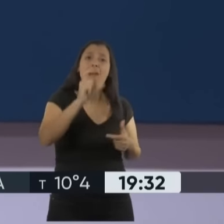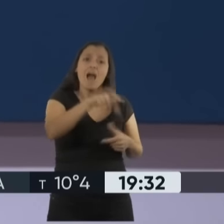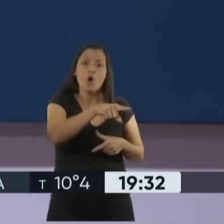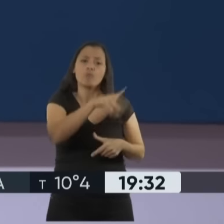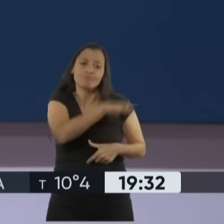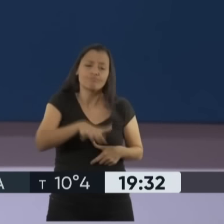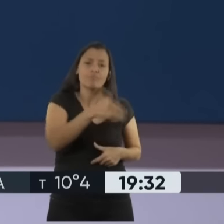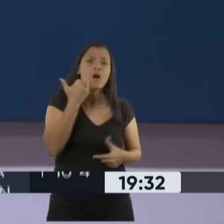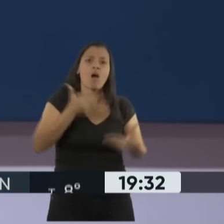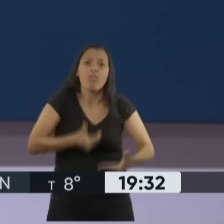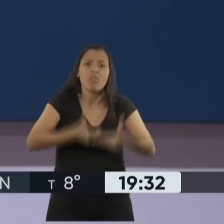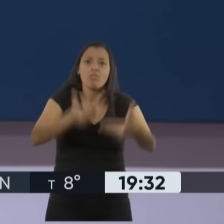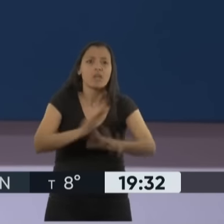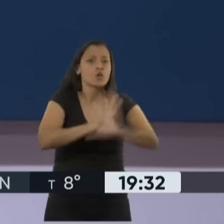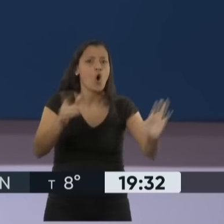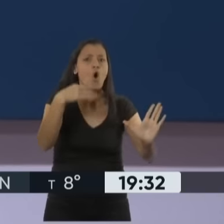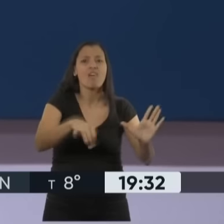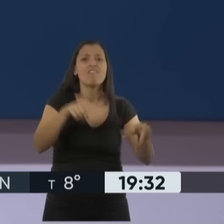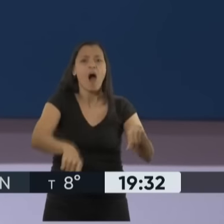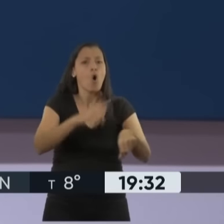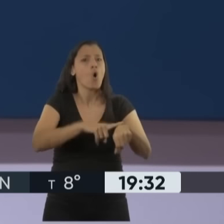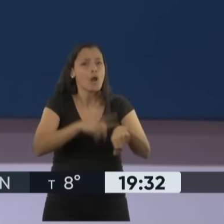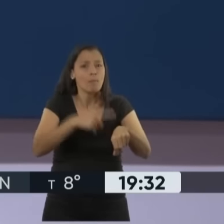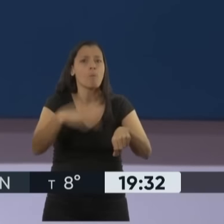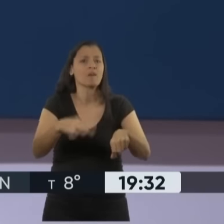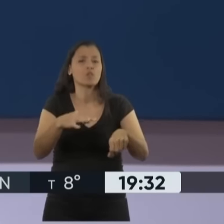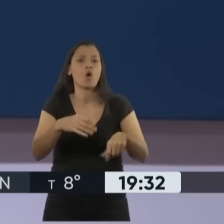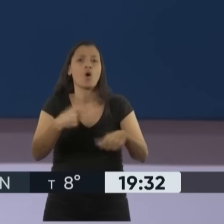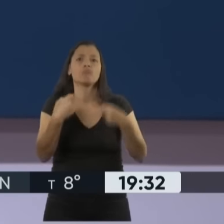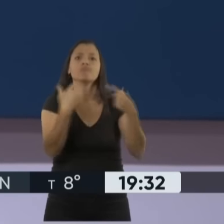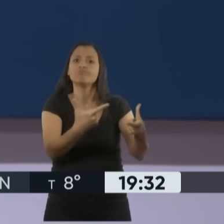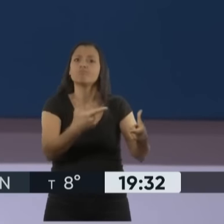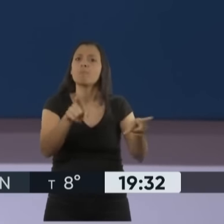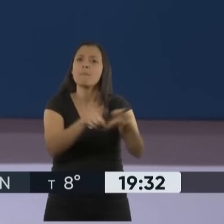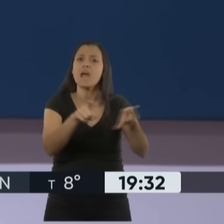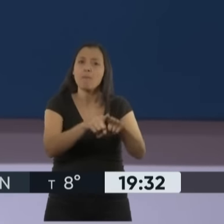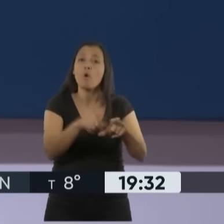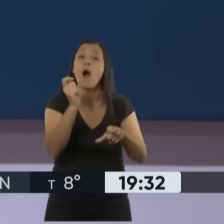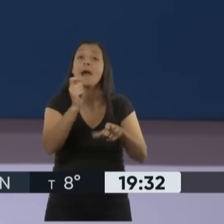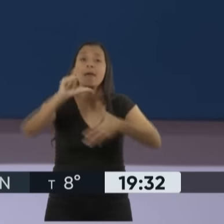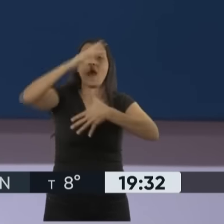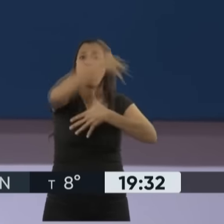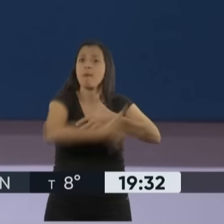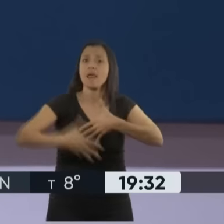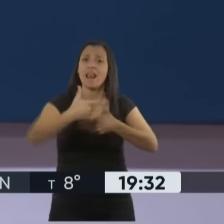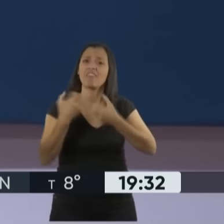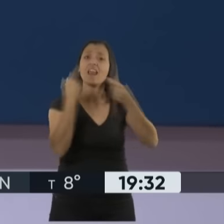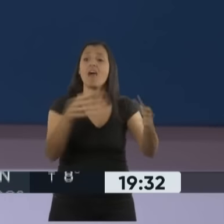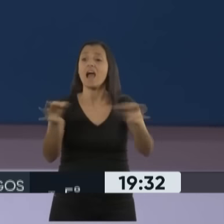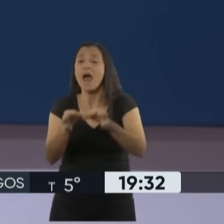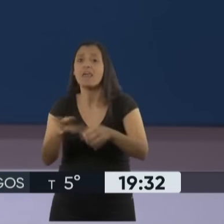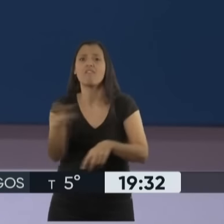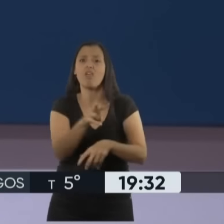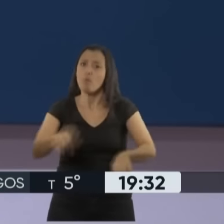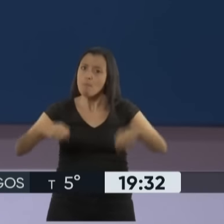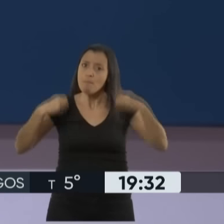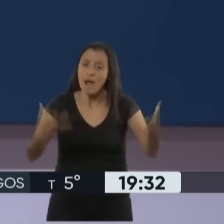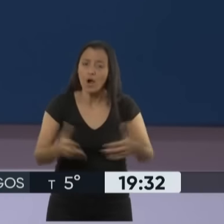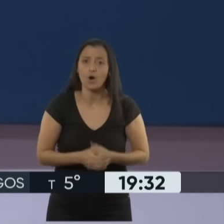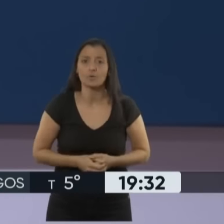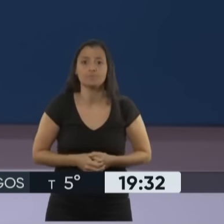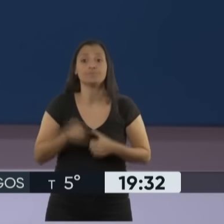más demoras tiene que devolver su gobernanza a la américa latina y al caribe el